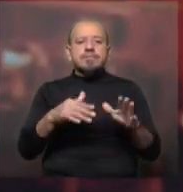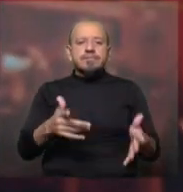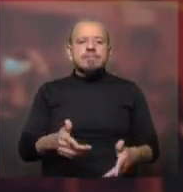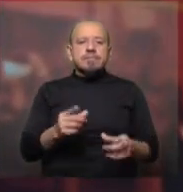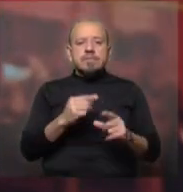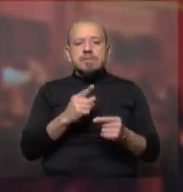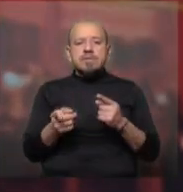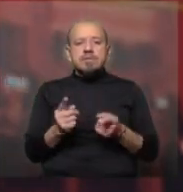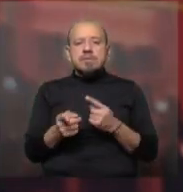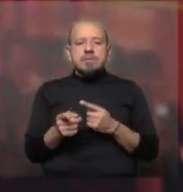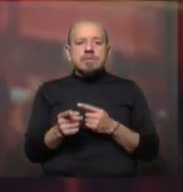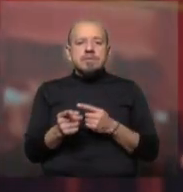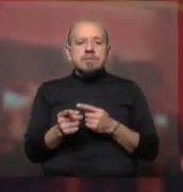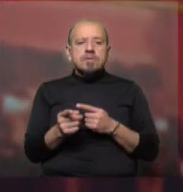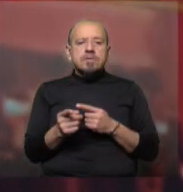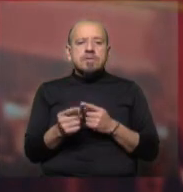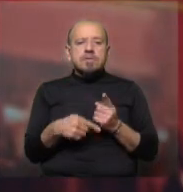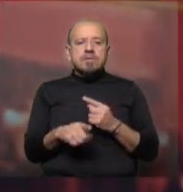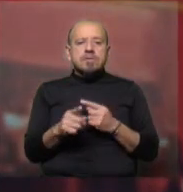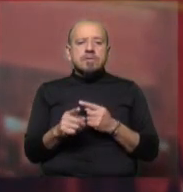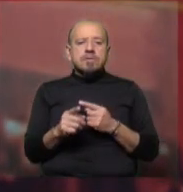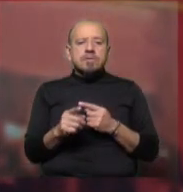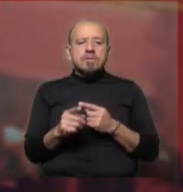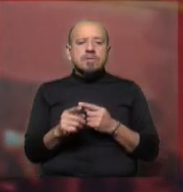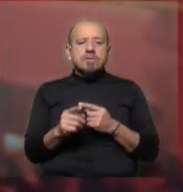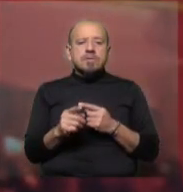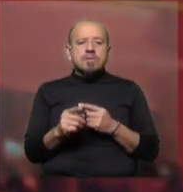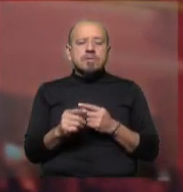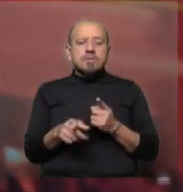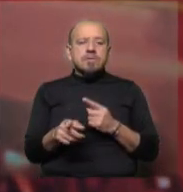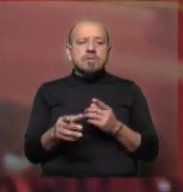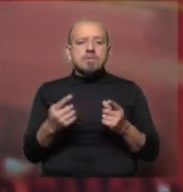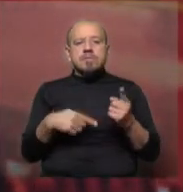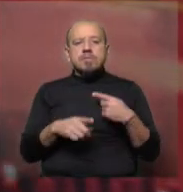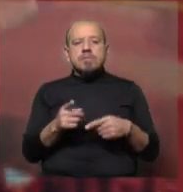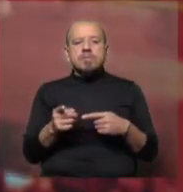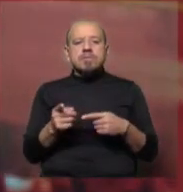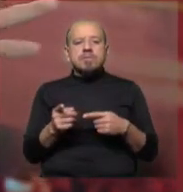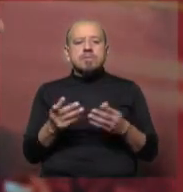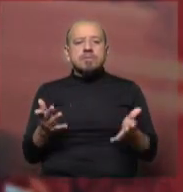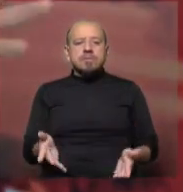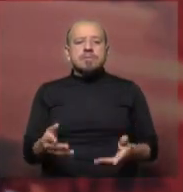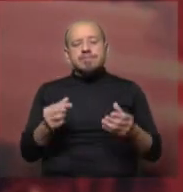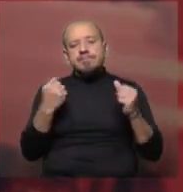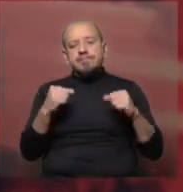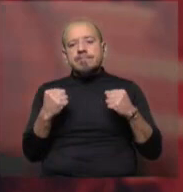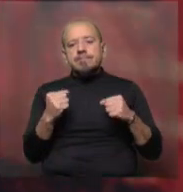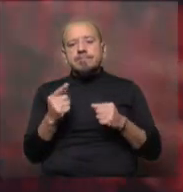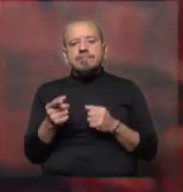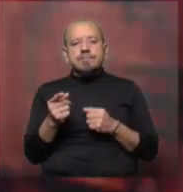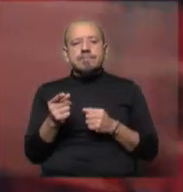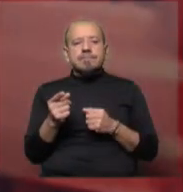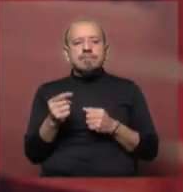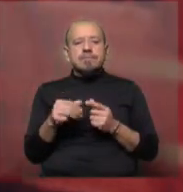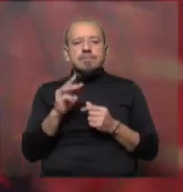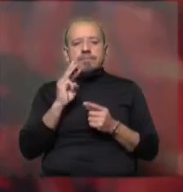los cordones, ¿entendés? Y salimos. Y tratamos de hacer eso para tener algo ensayado, contundente y práctico. Si es